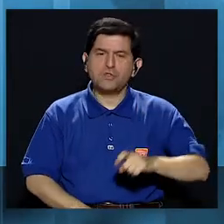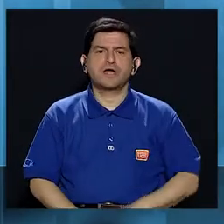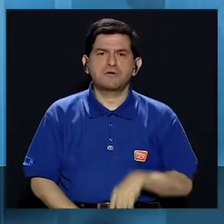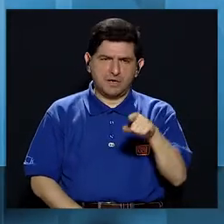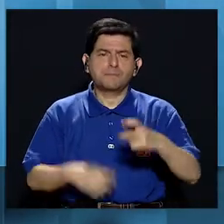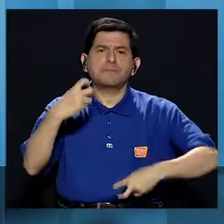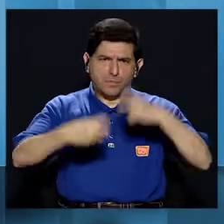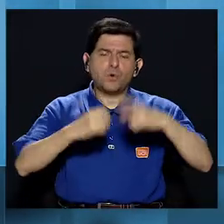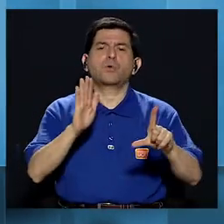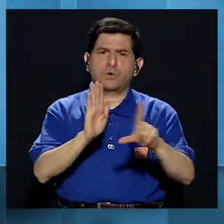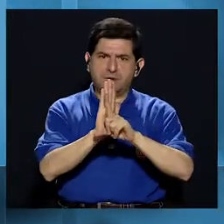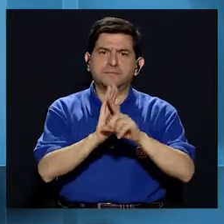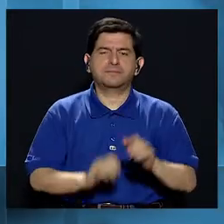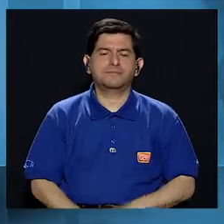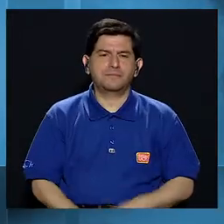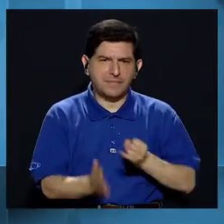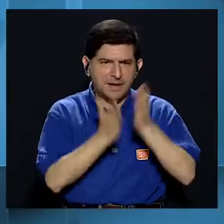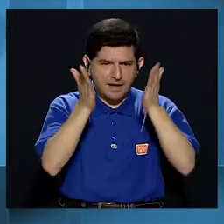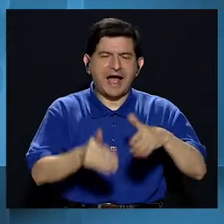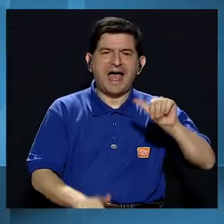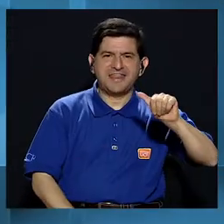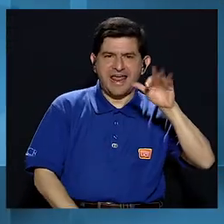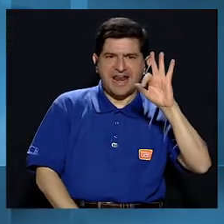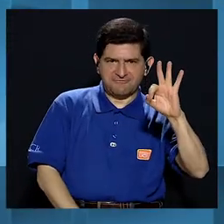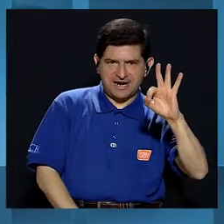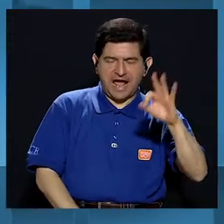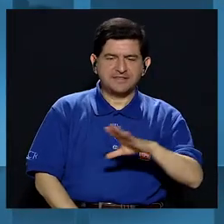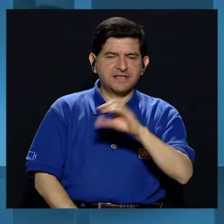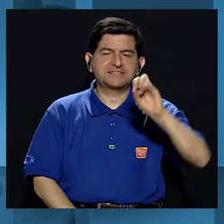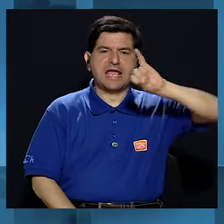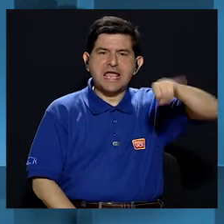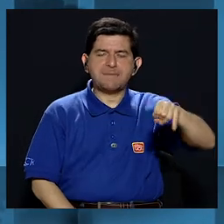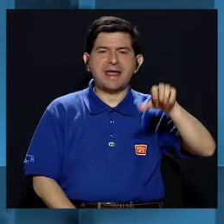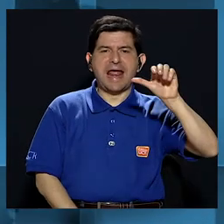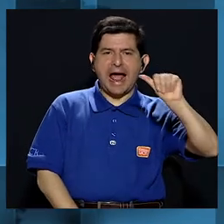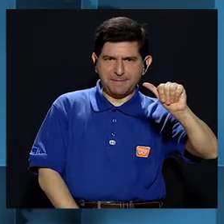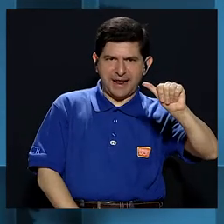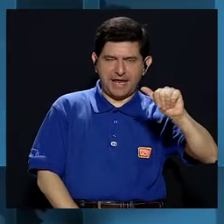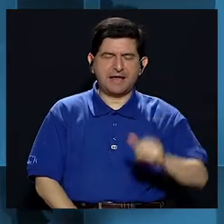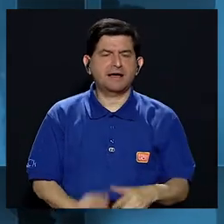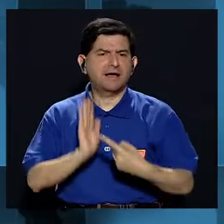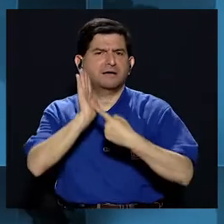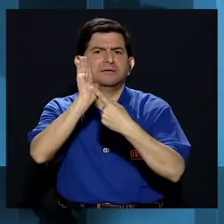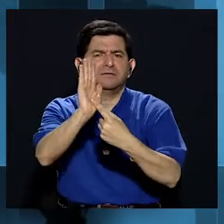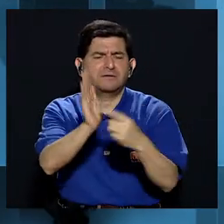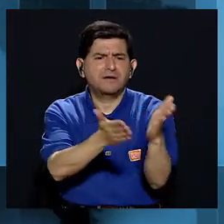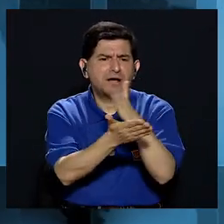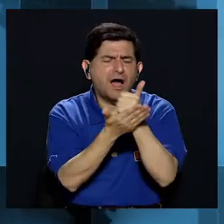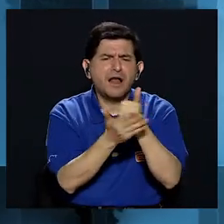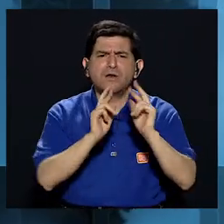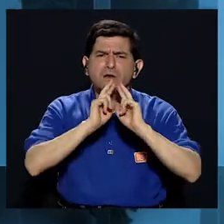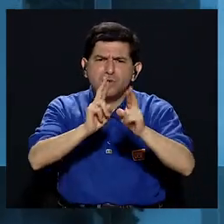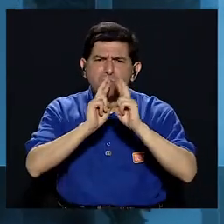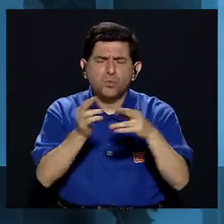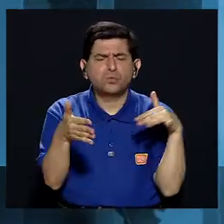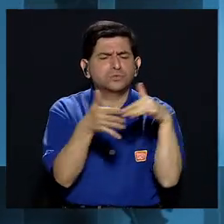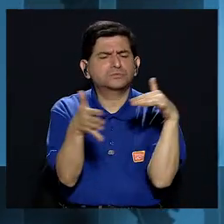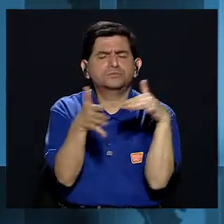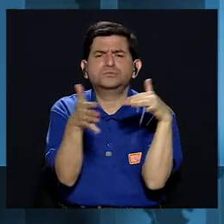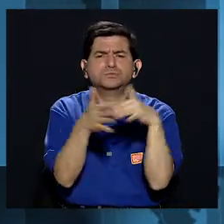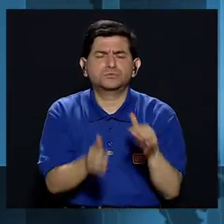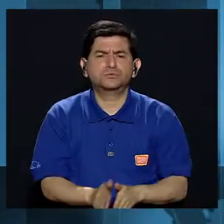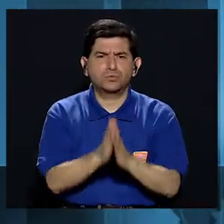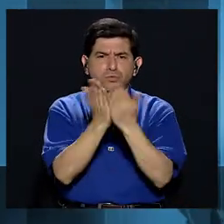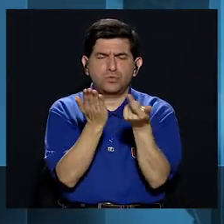serlo. Las investigadoras Adriana Fernández y Jimena Alvarenga presentaron algunos de los resultados de su estudio